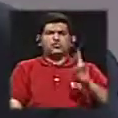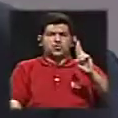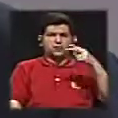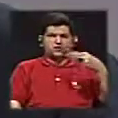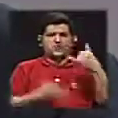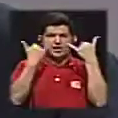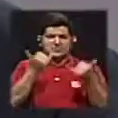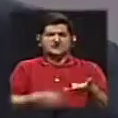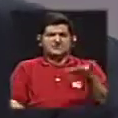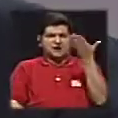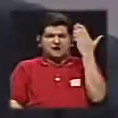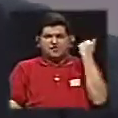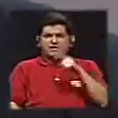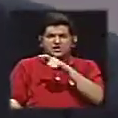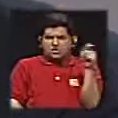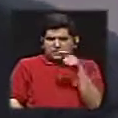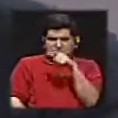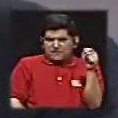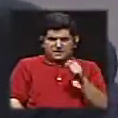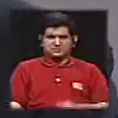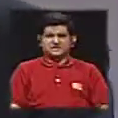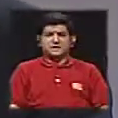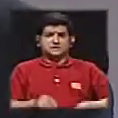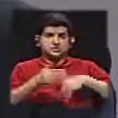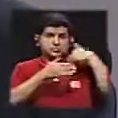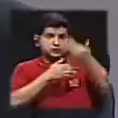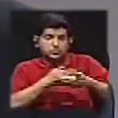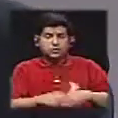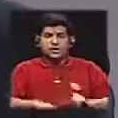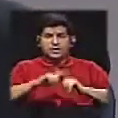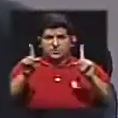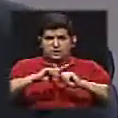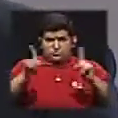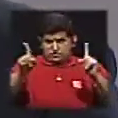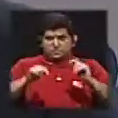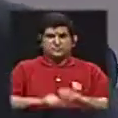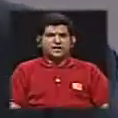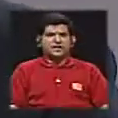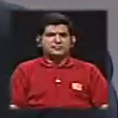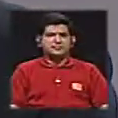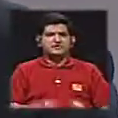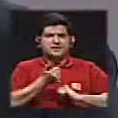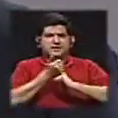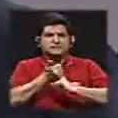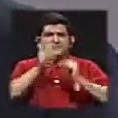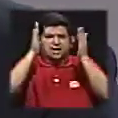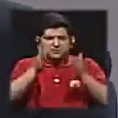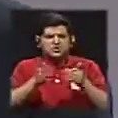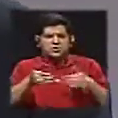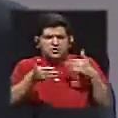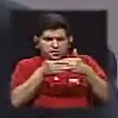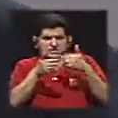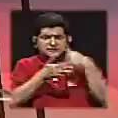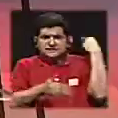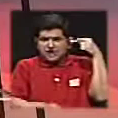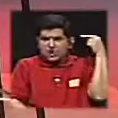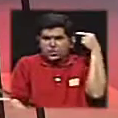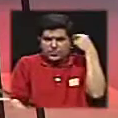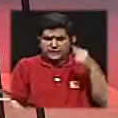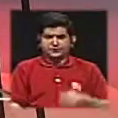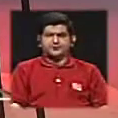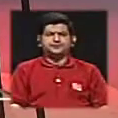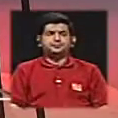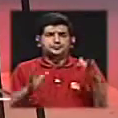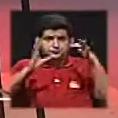ya bastantes meses, y luego varios de sus colaboradores más cercanos en su gobierno